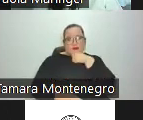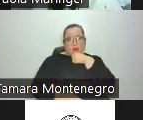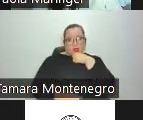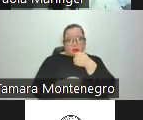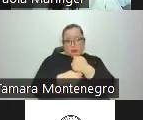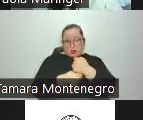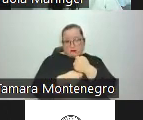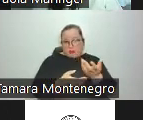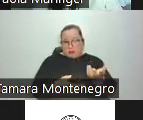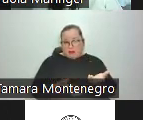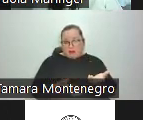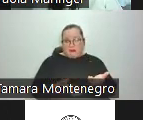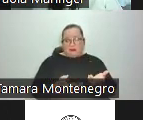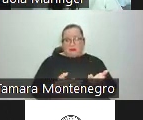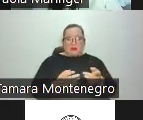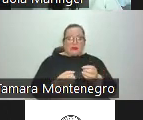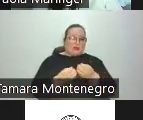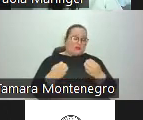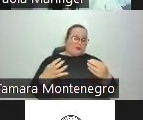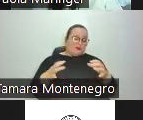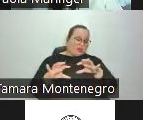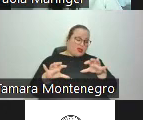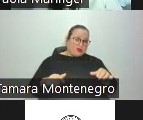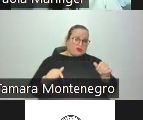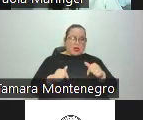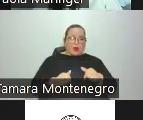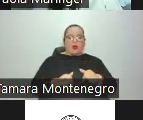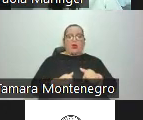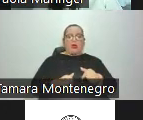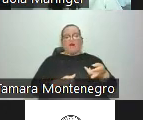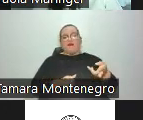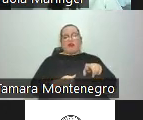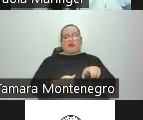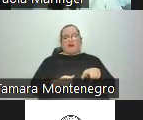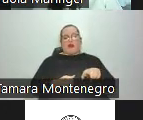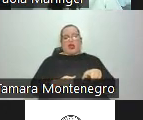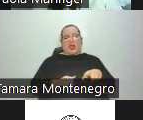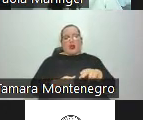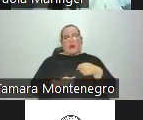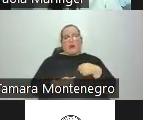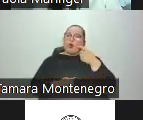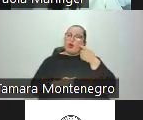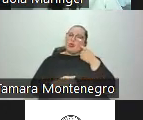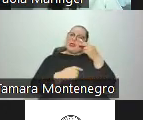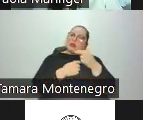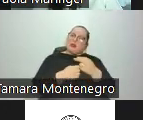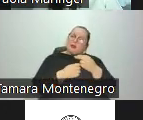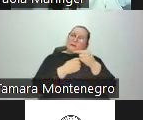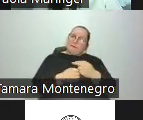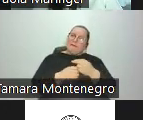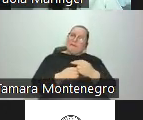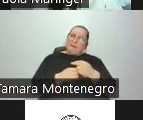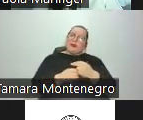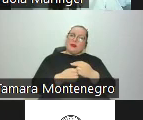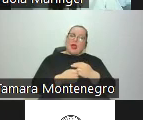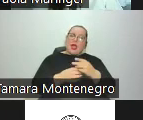yo estoy. Entonces, un montón de factores para hoy día volver a reencantarse con el autoconocimiento, con las capacidades que hoy día uno